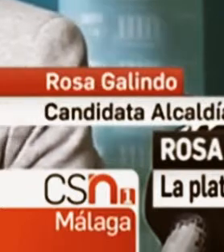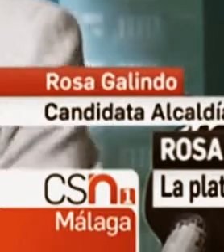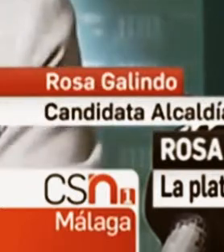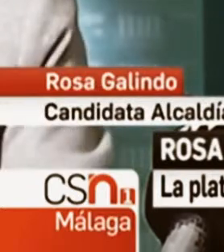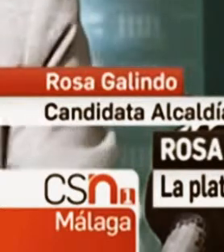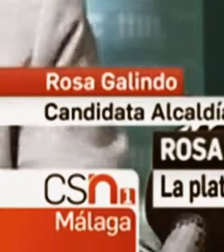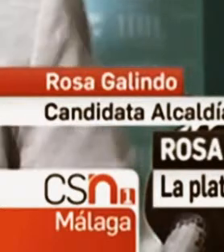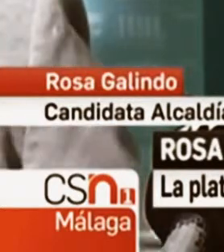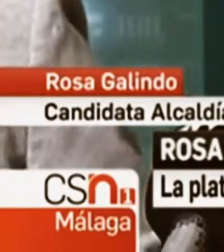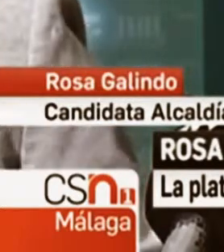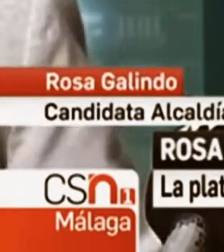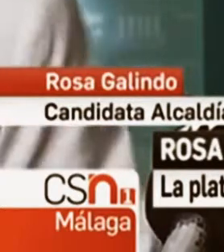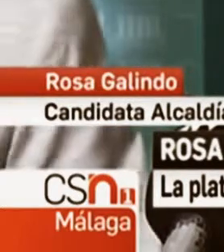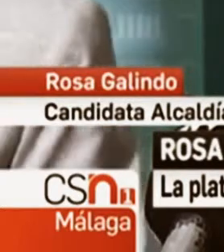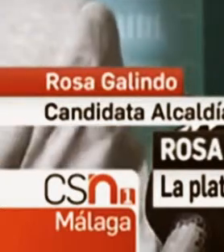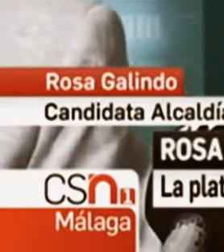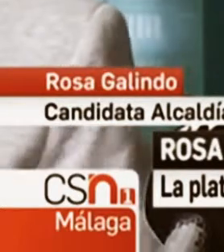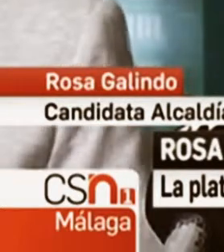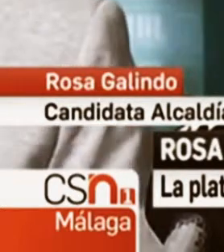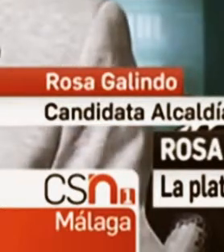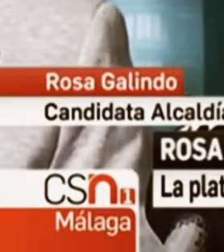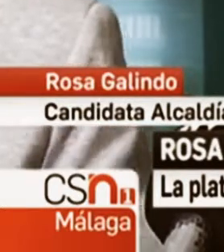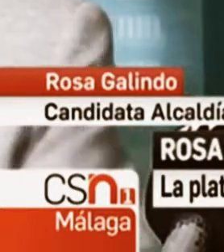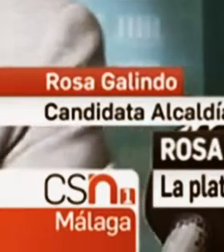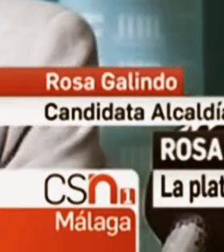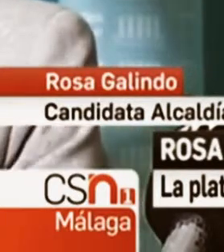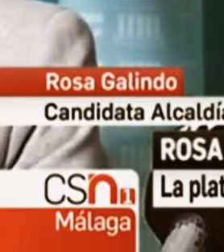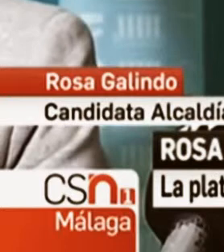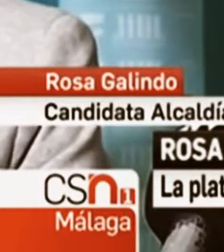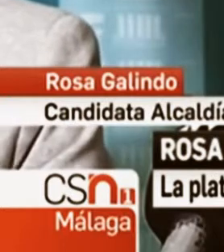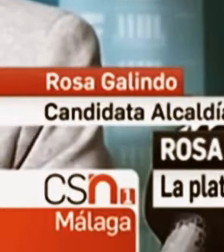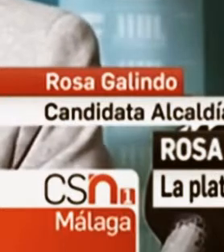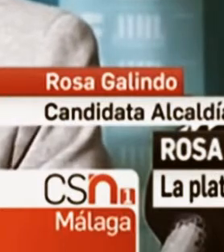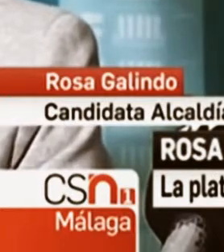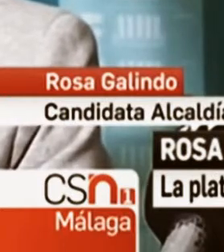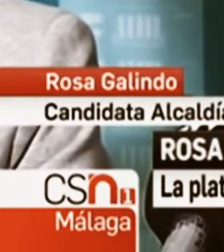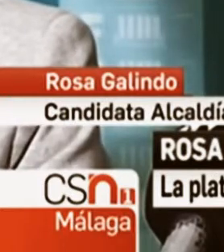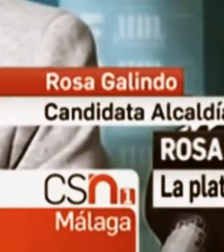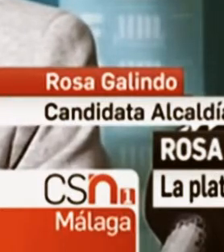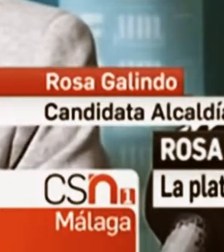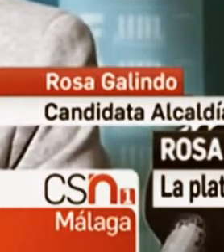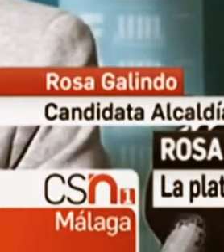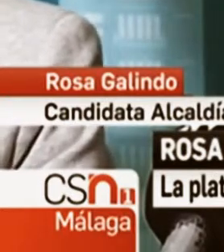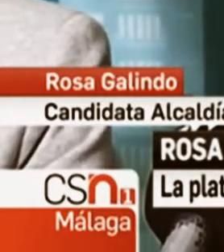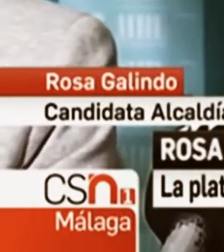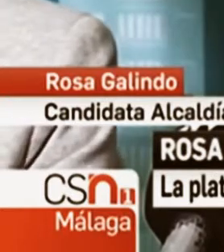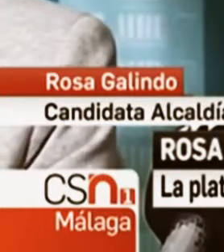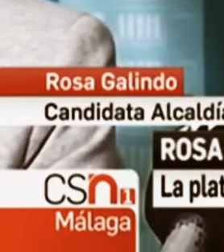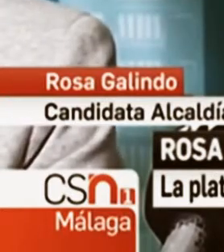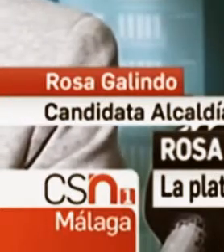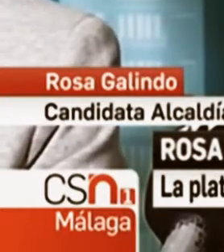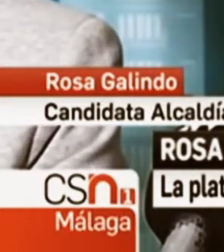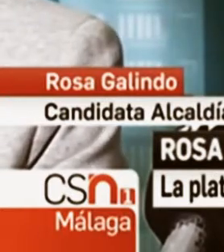hacer en esta ciudad, tanto a nivel político como a nivel social, y así lo hemos demostrado estos 4 años que hemos estado